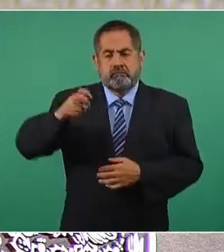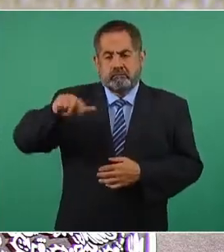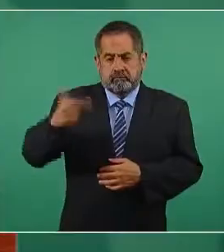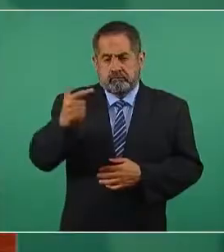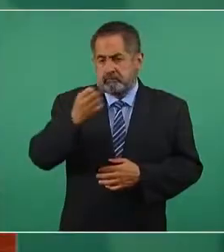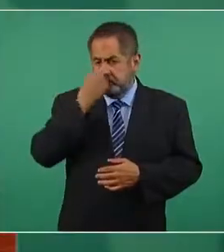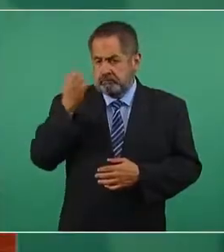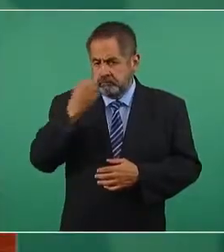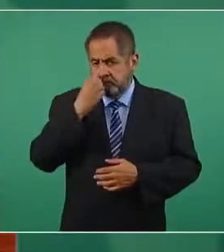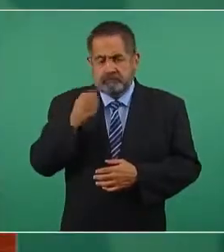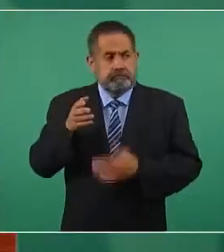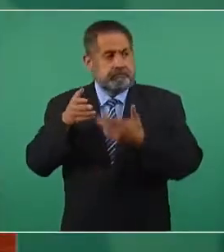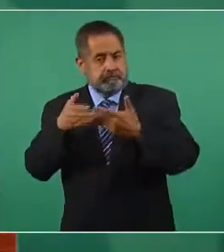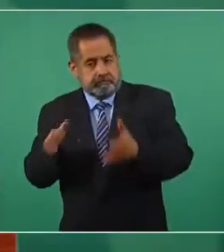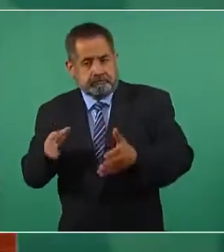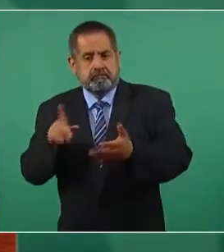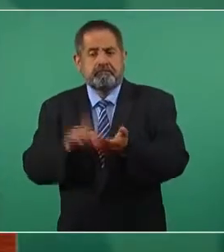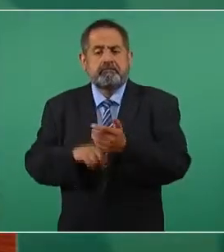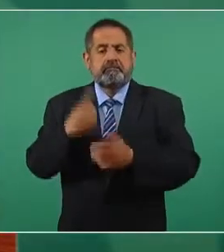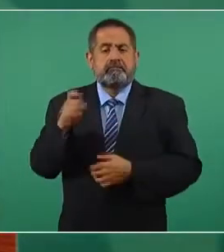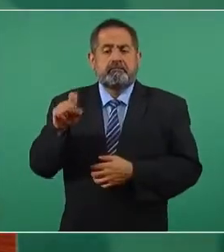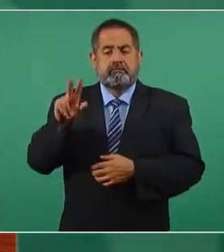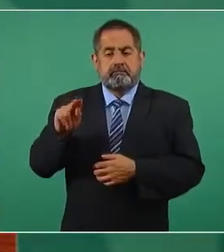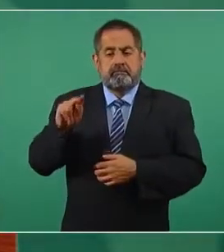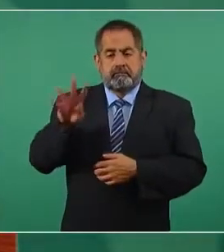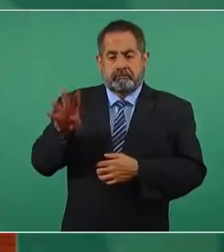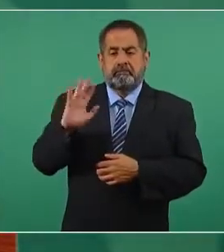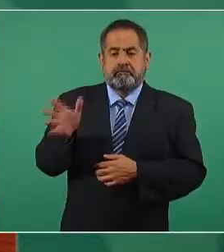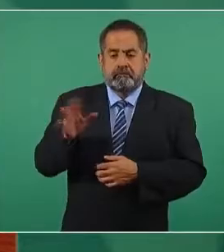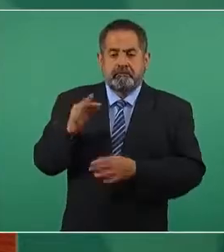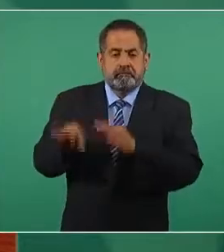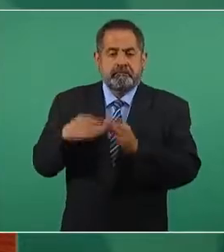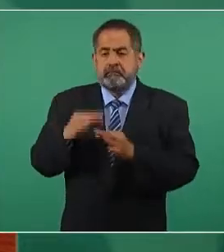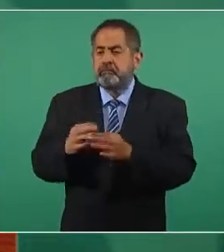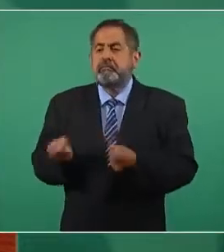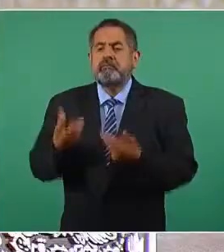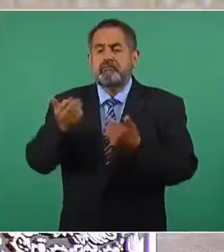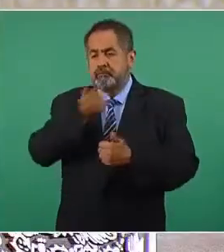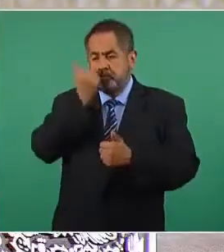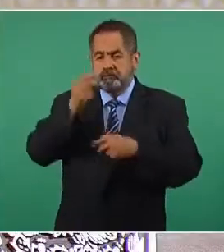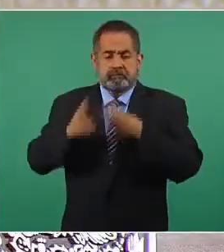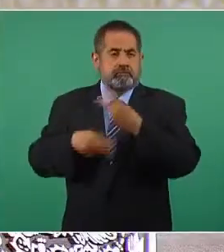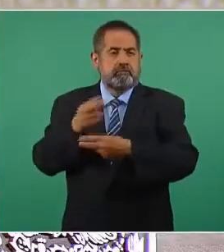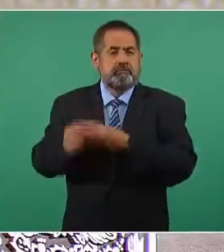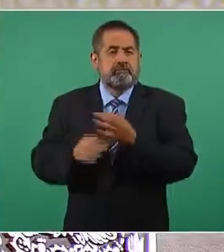escuelas abren 184, con un total de número de alumnos de